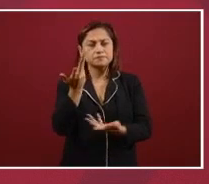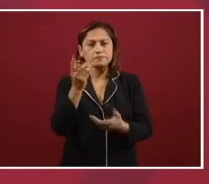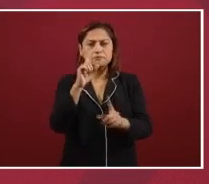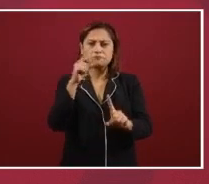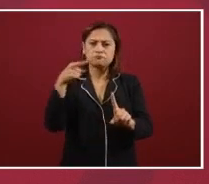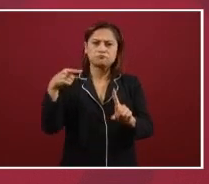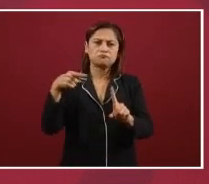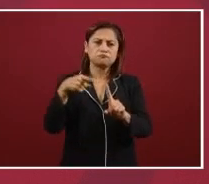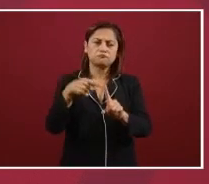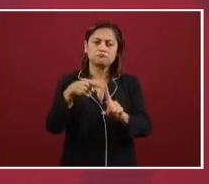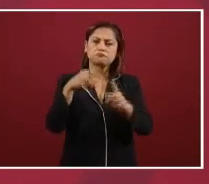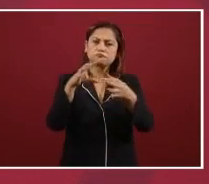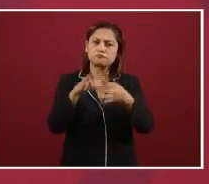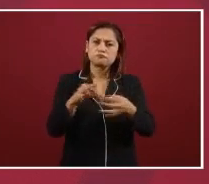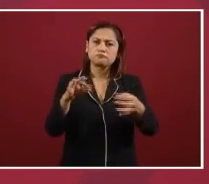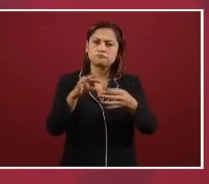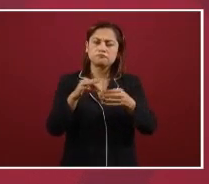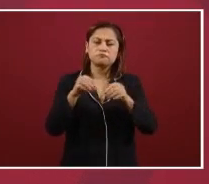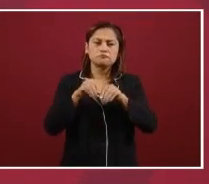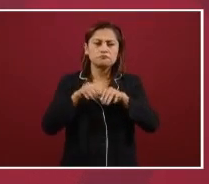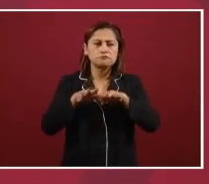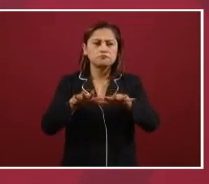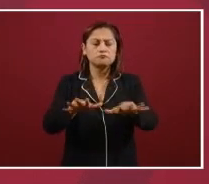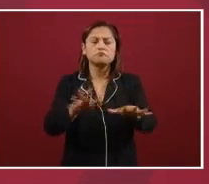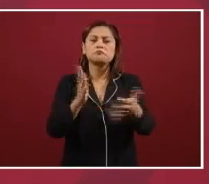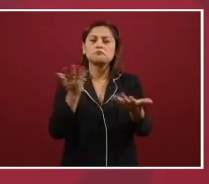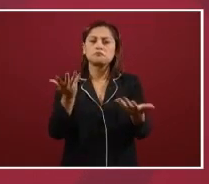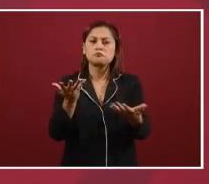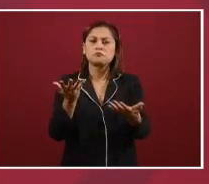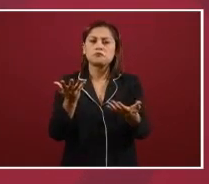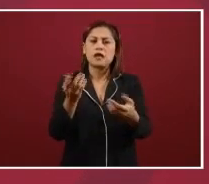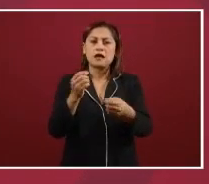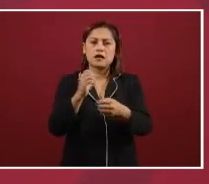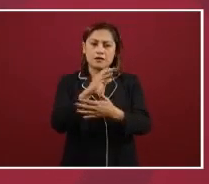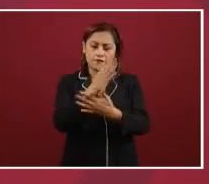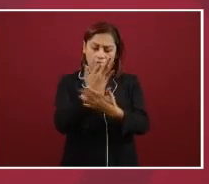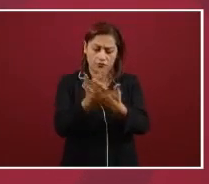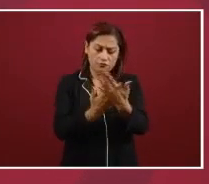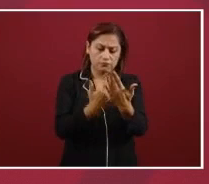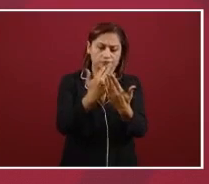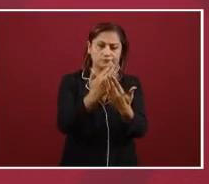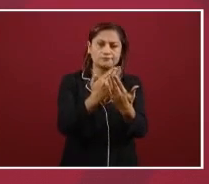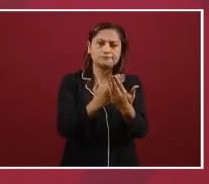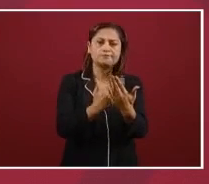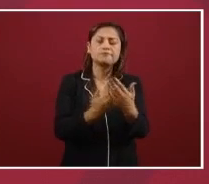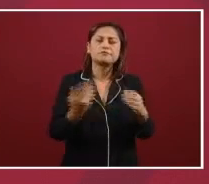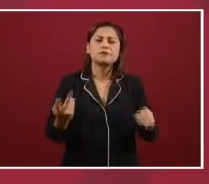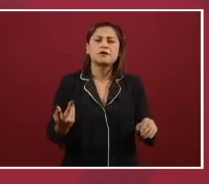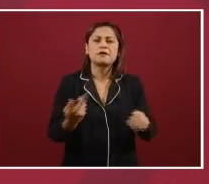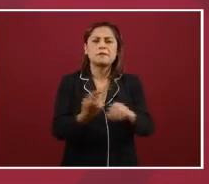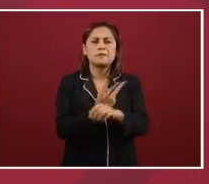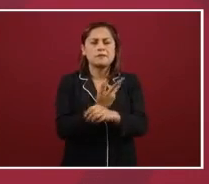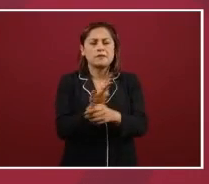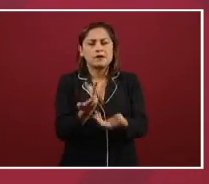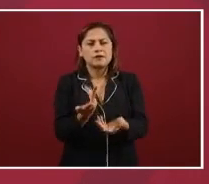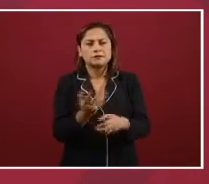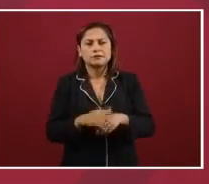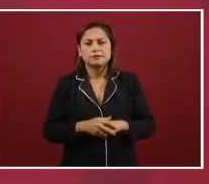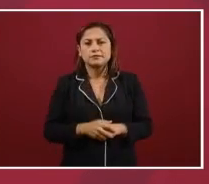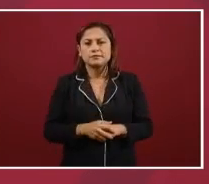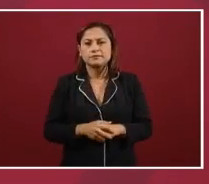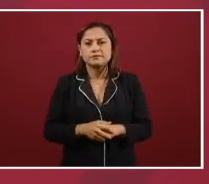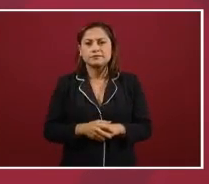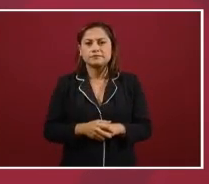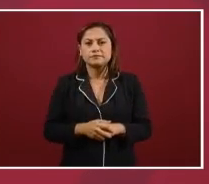informar, dar un reporte de cómo hemos